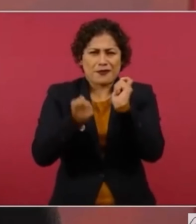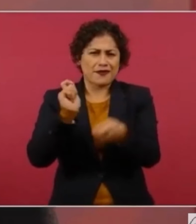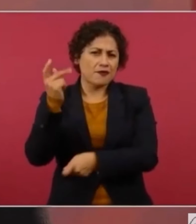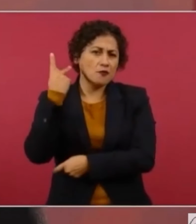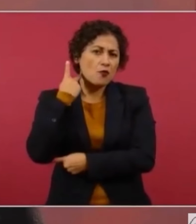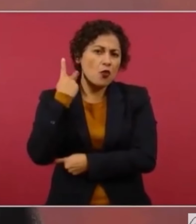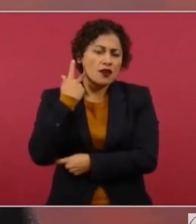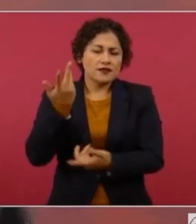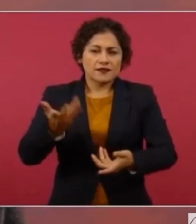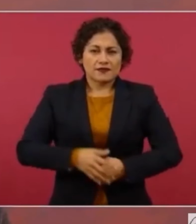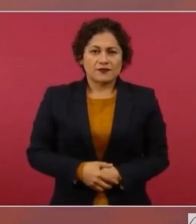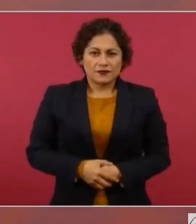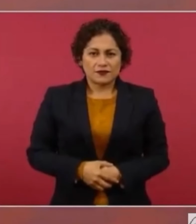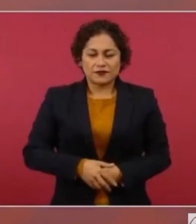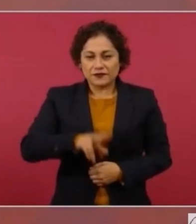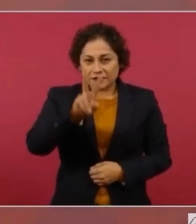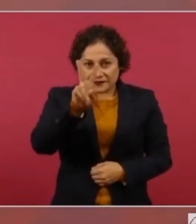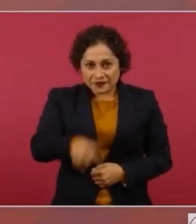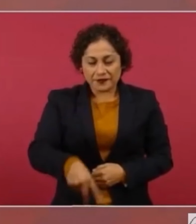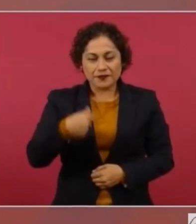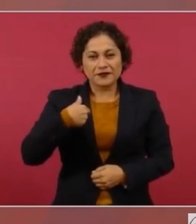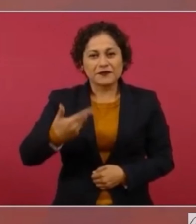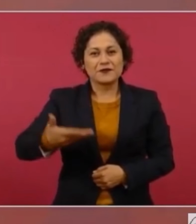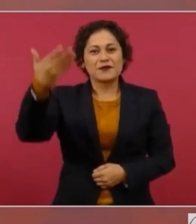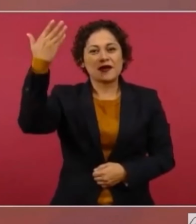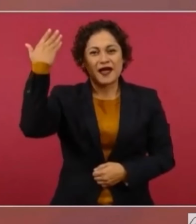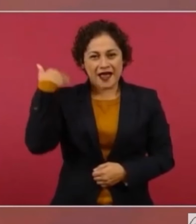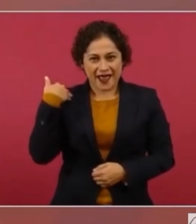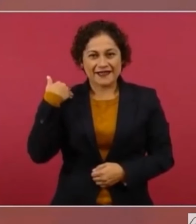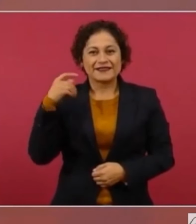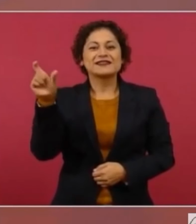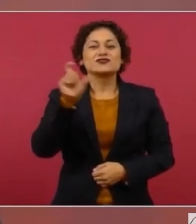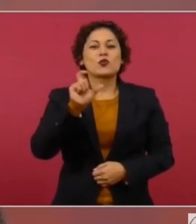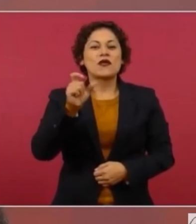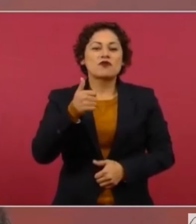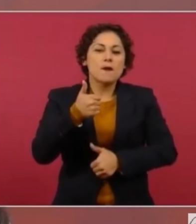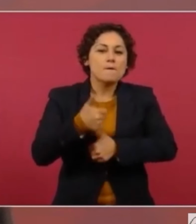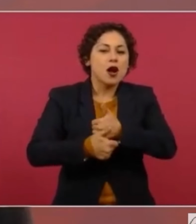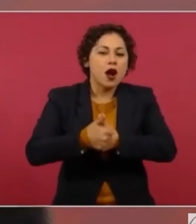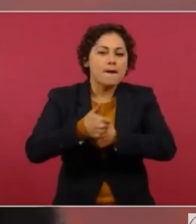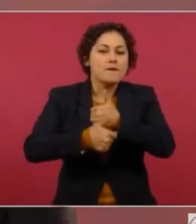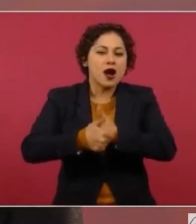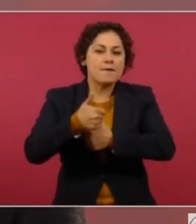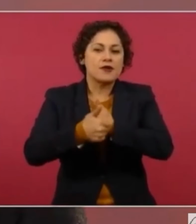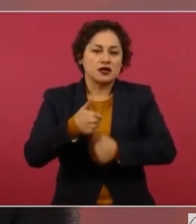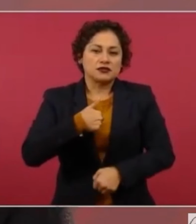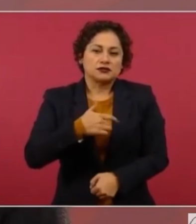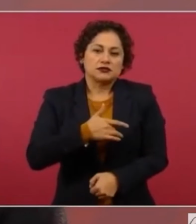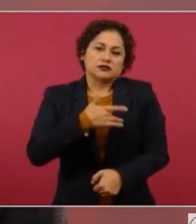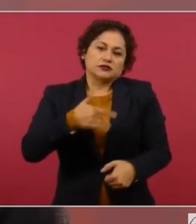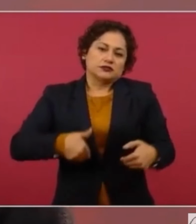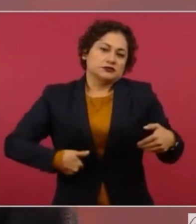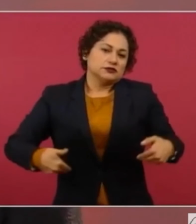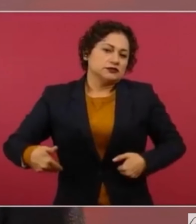Una de las cosas que me molestaba muchísimo cuando estábamos en oposición es que siempre venían